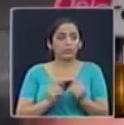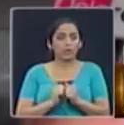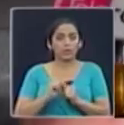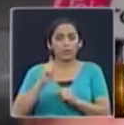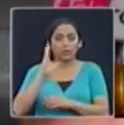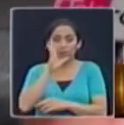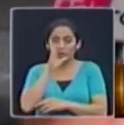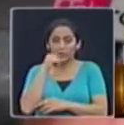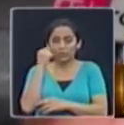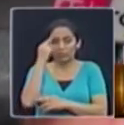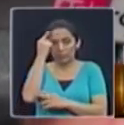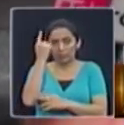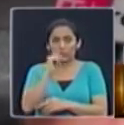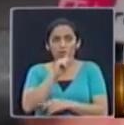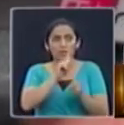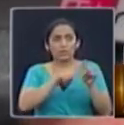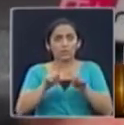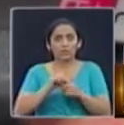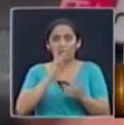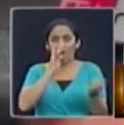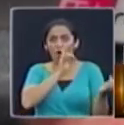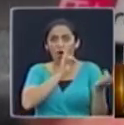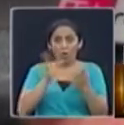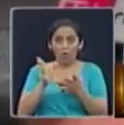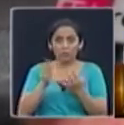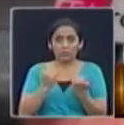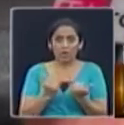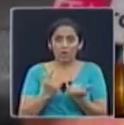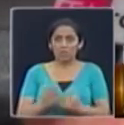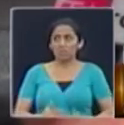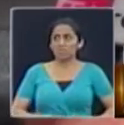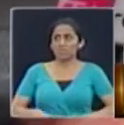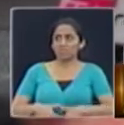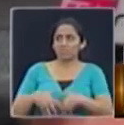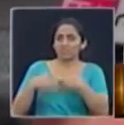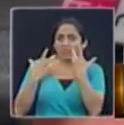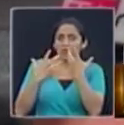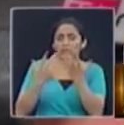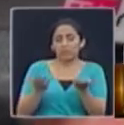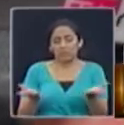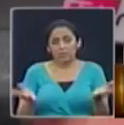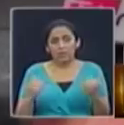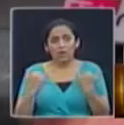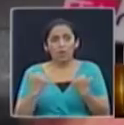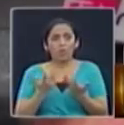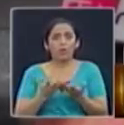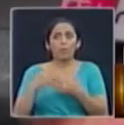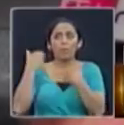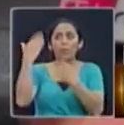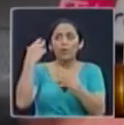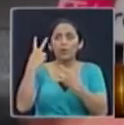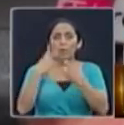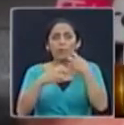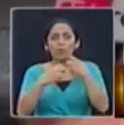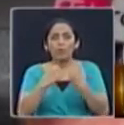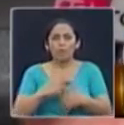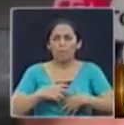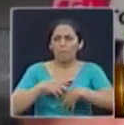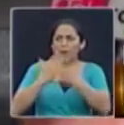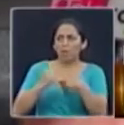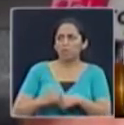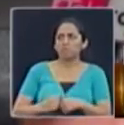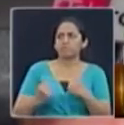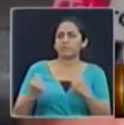gente que siempre lo ha odiado y que ahora se siente envalentonada por la condición política actual. Y en ese sentido, pues mientras hayan amenazas, desde luego